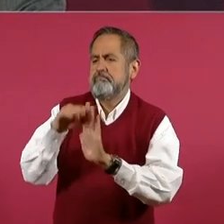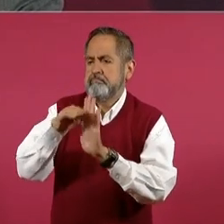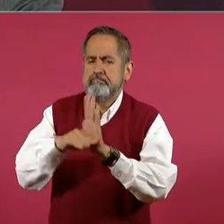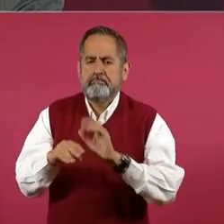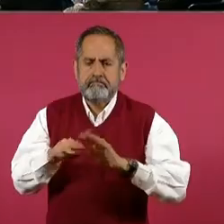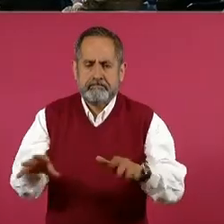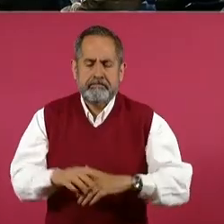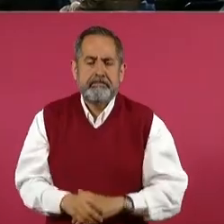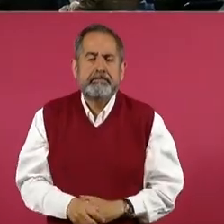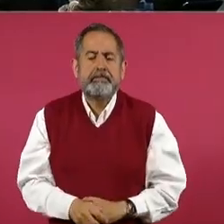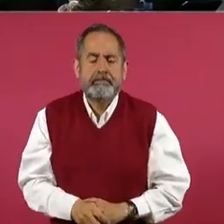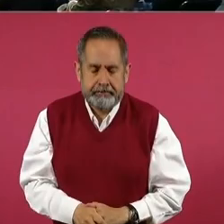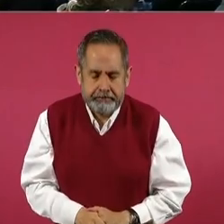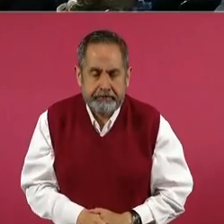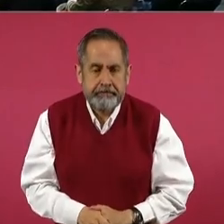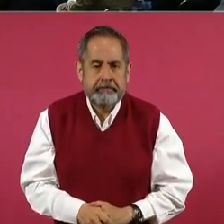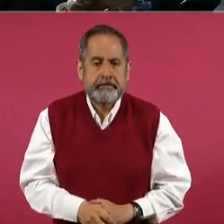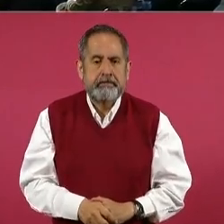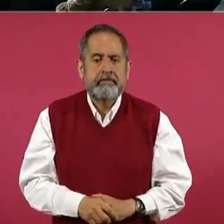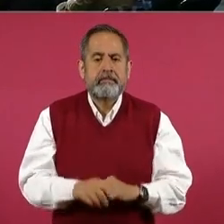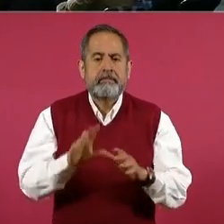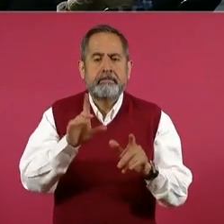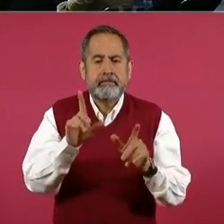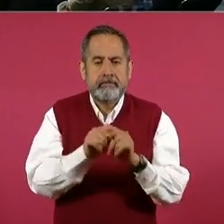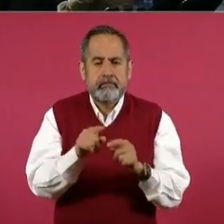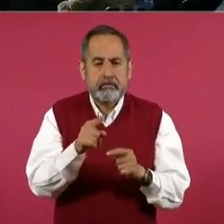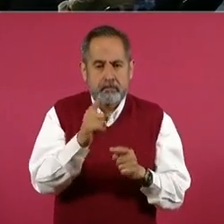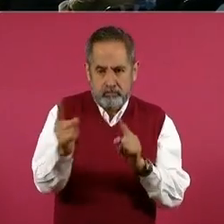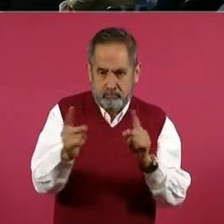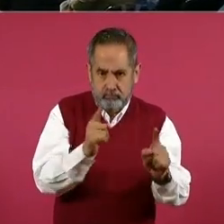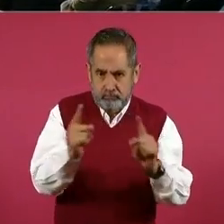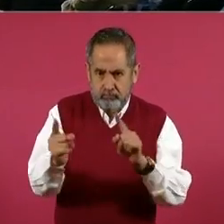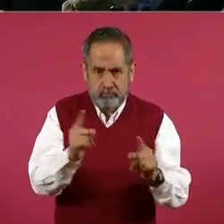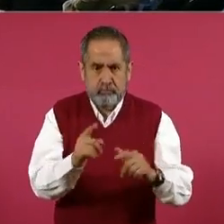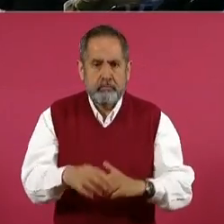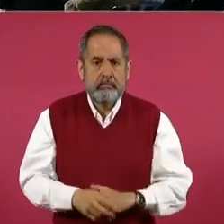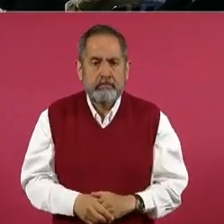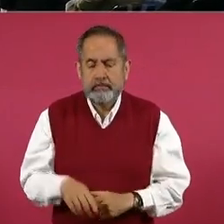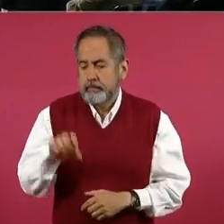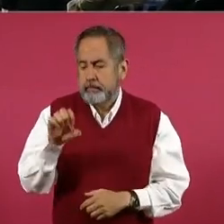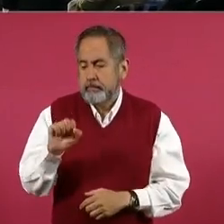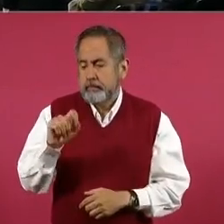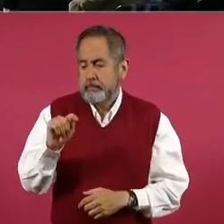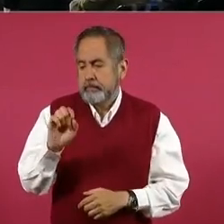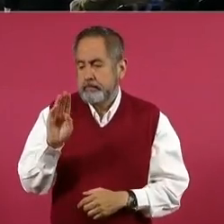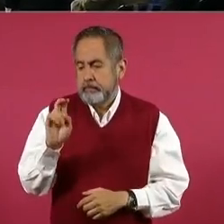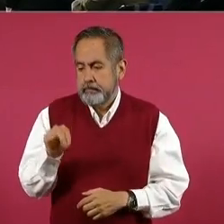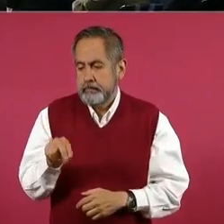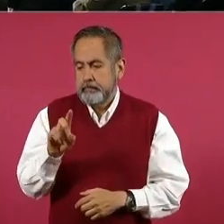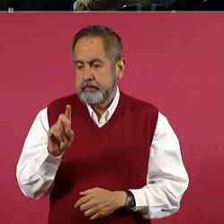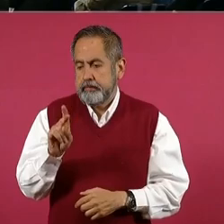Gracias. Bueno, vámonos, vamos a ir uno y uno, ¿no? Esteban Durán.